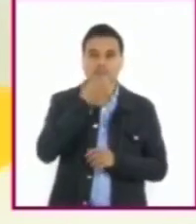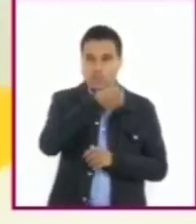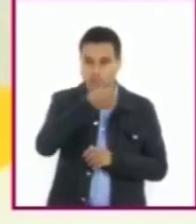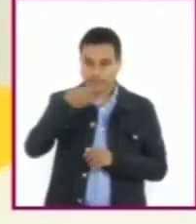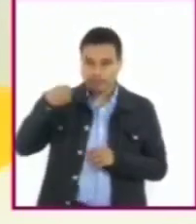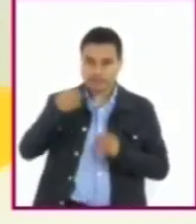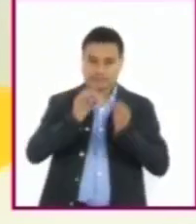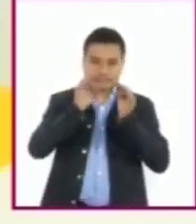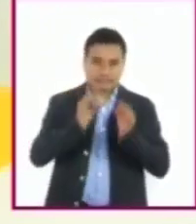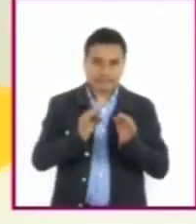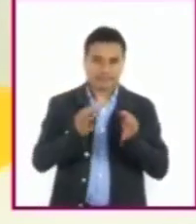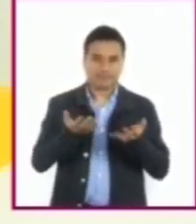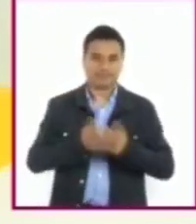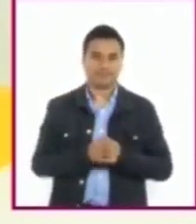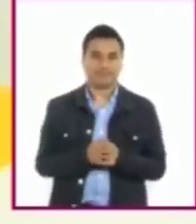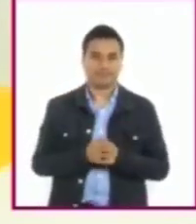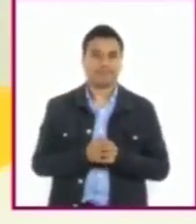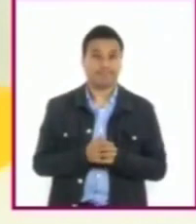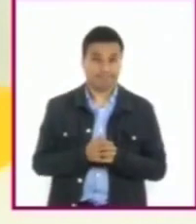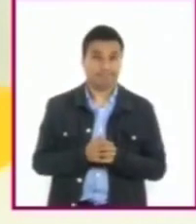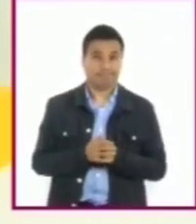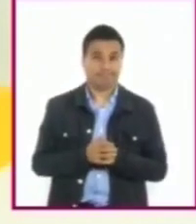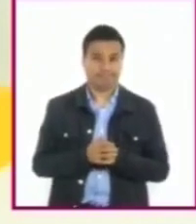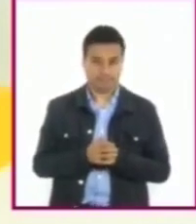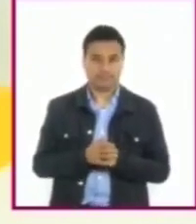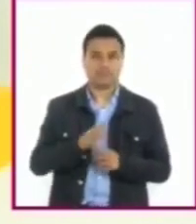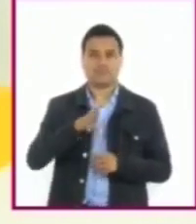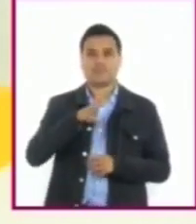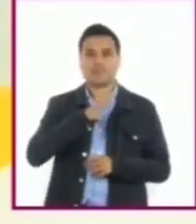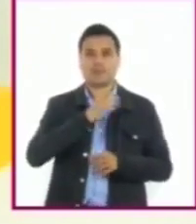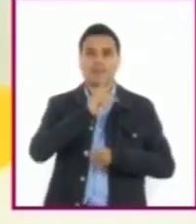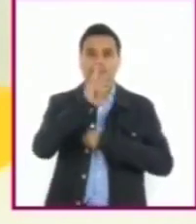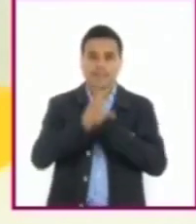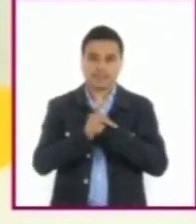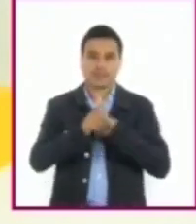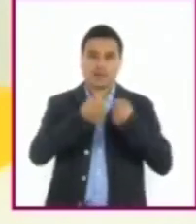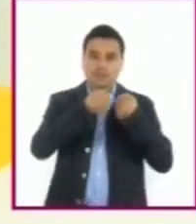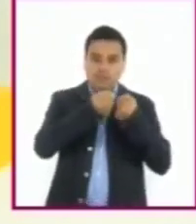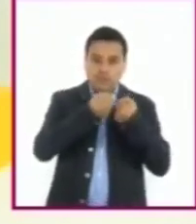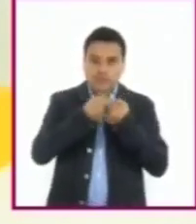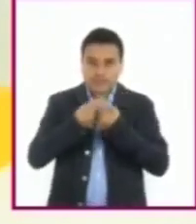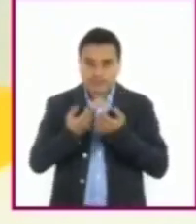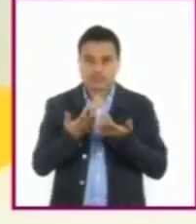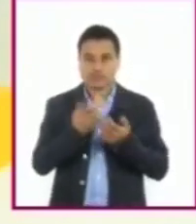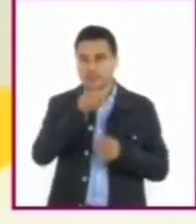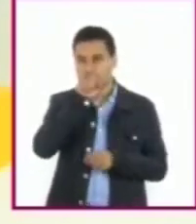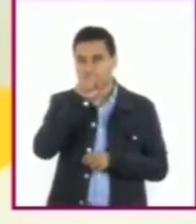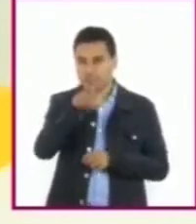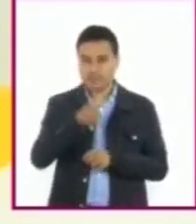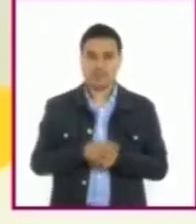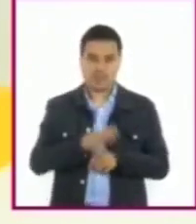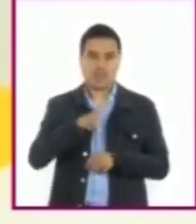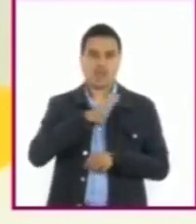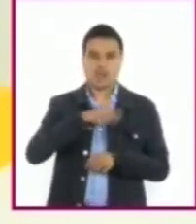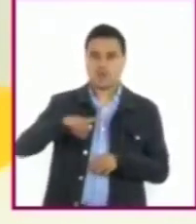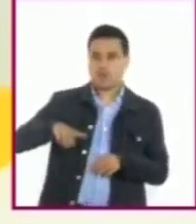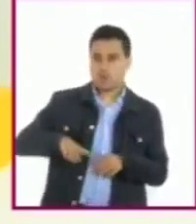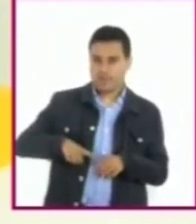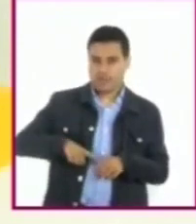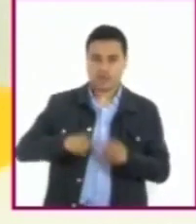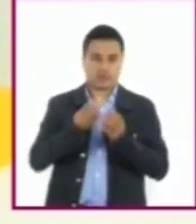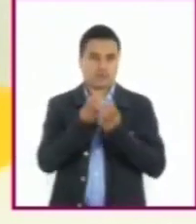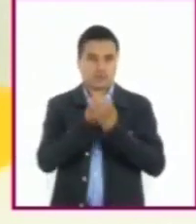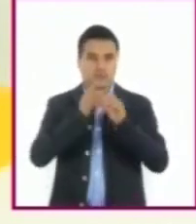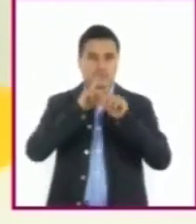territorios, de manera que se expresan en las fronteras entre los países y sus respectivas divisiones administrativas, al igual